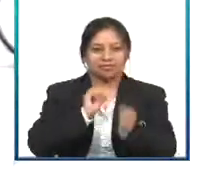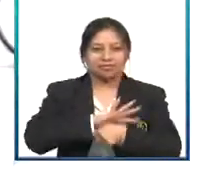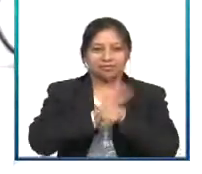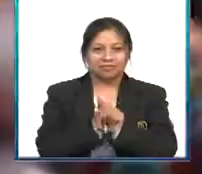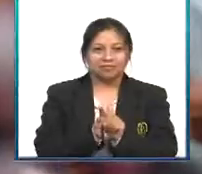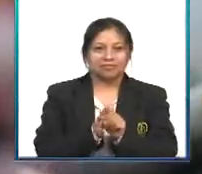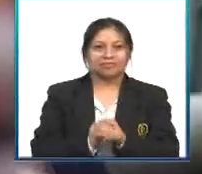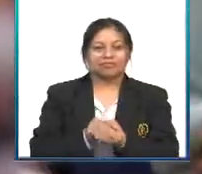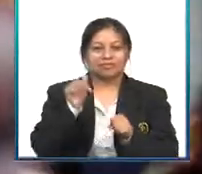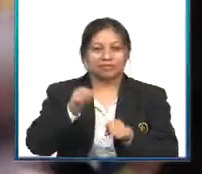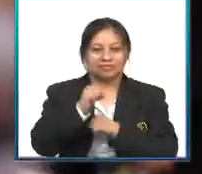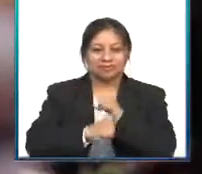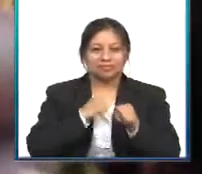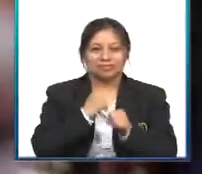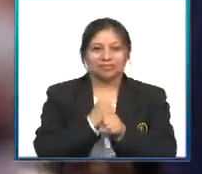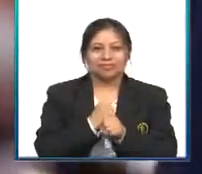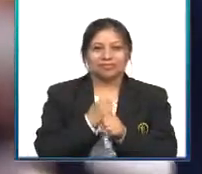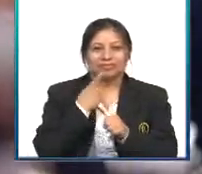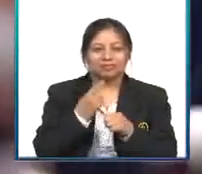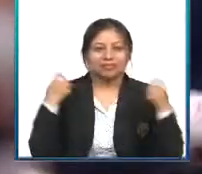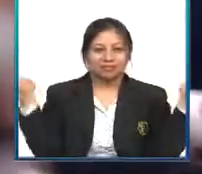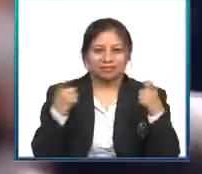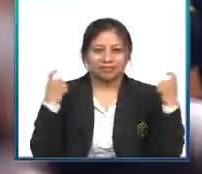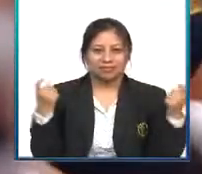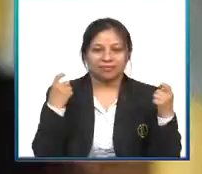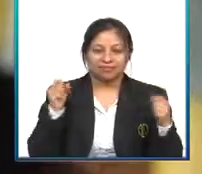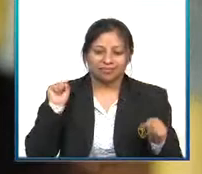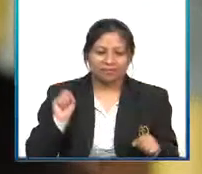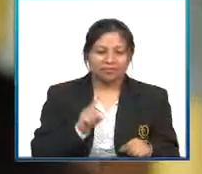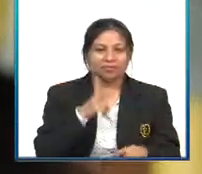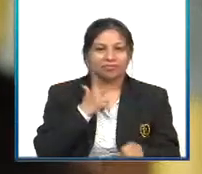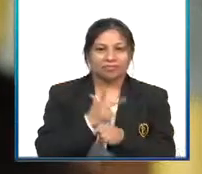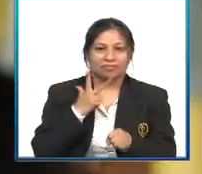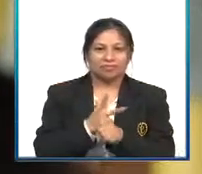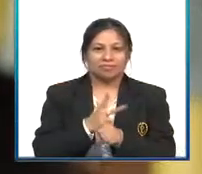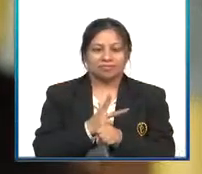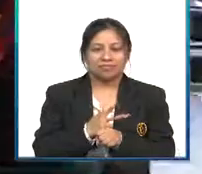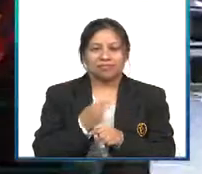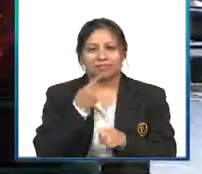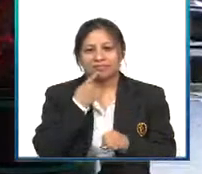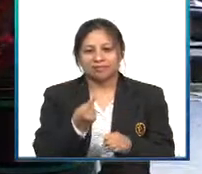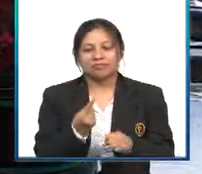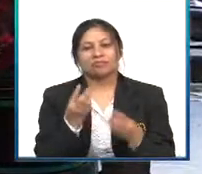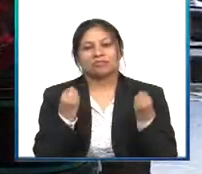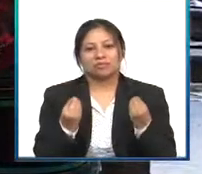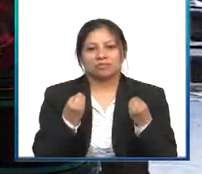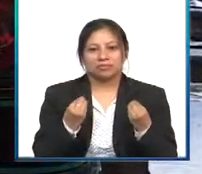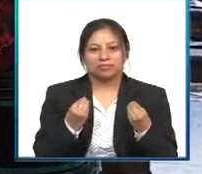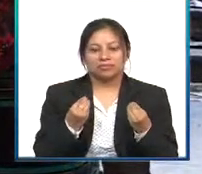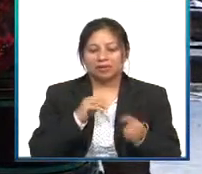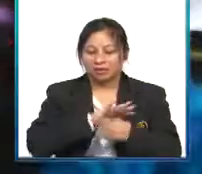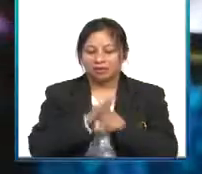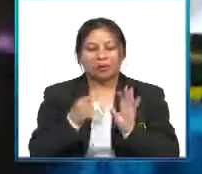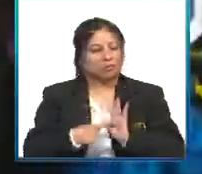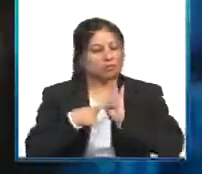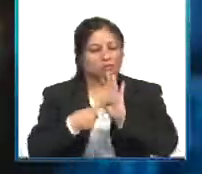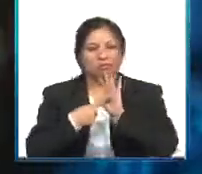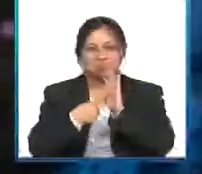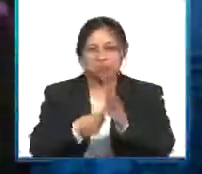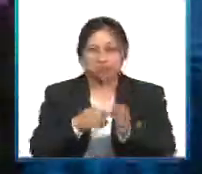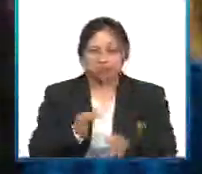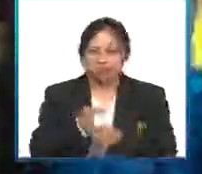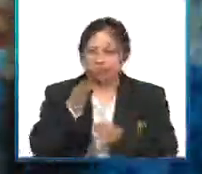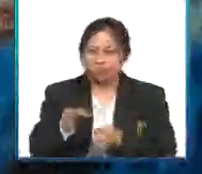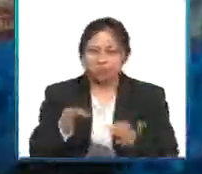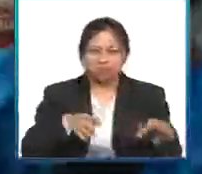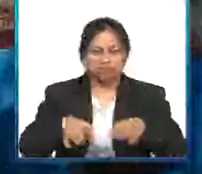del COVID-19, este año, al igual que muchas de las celebraciones tradicionales en Guatemala, será atípica. A pesar de que el virus aún sigue presente, la población ha